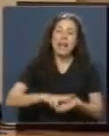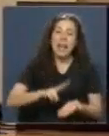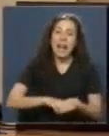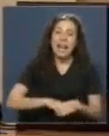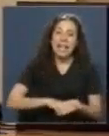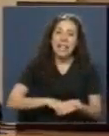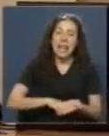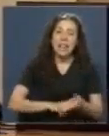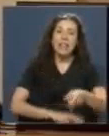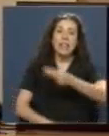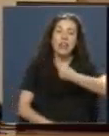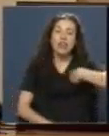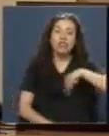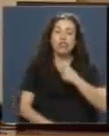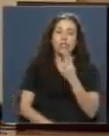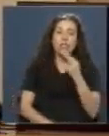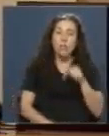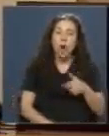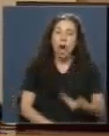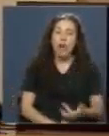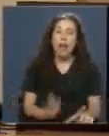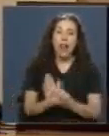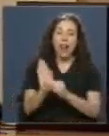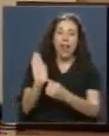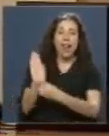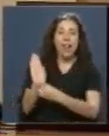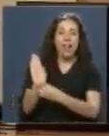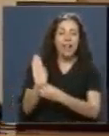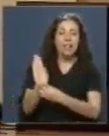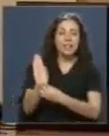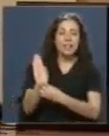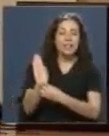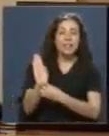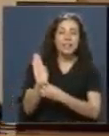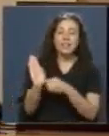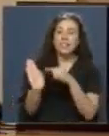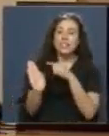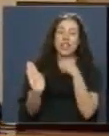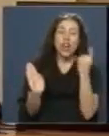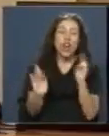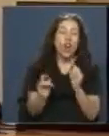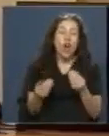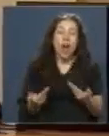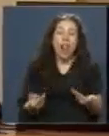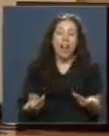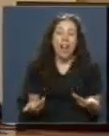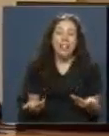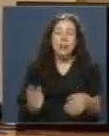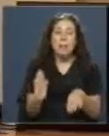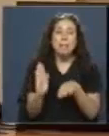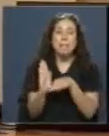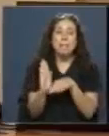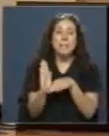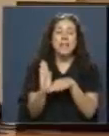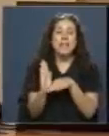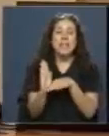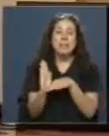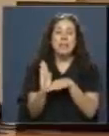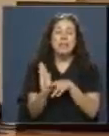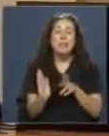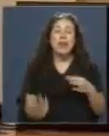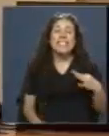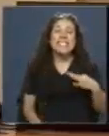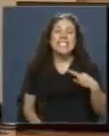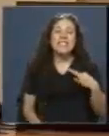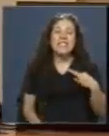que estamos viviendo. Esta ley no alcanza ni siquiera el mínimo civilizatorio,